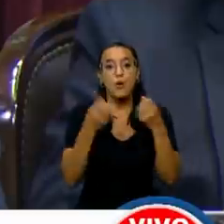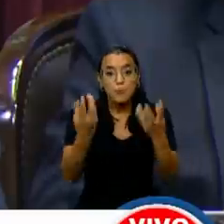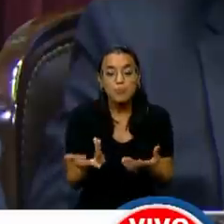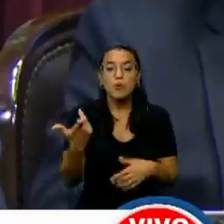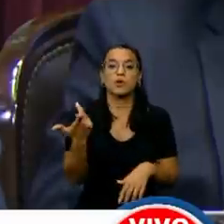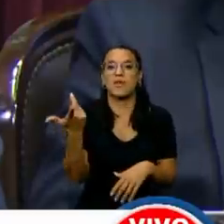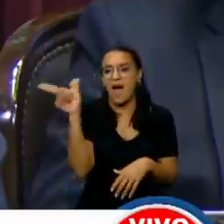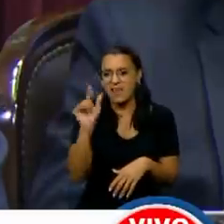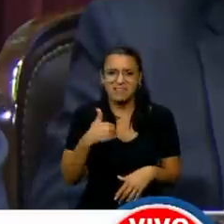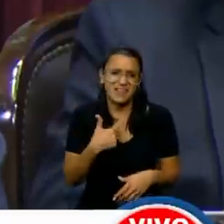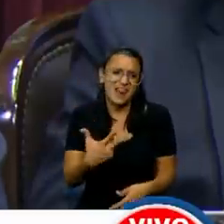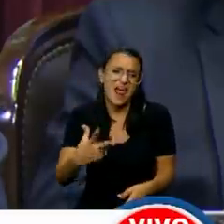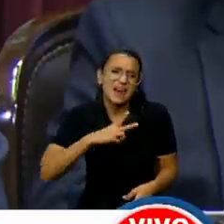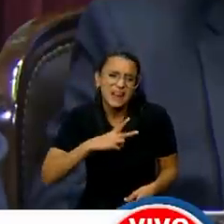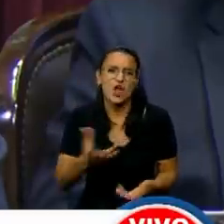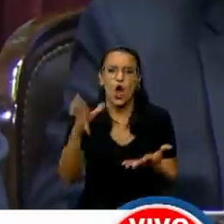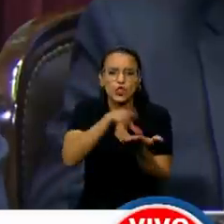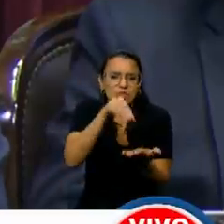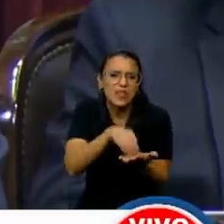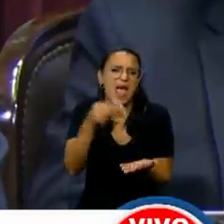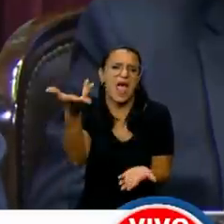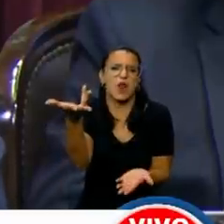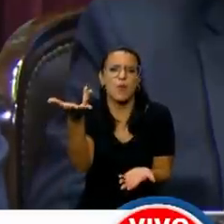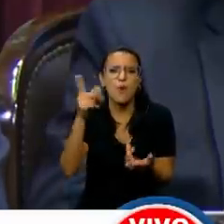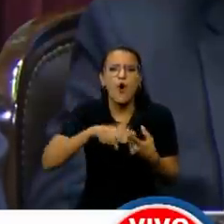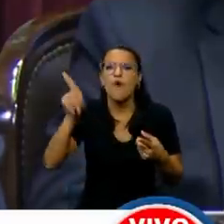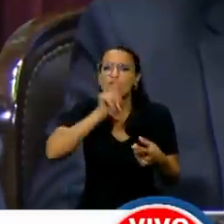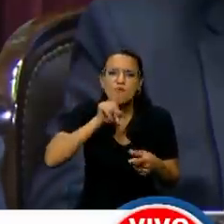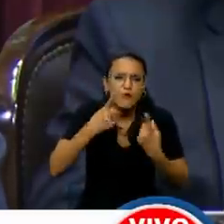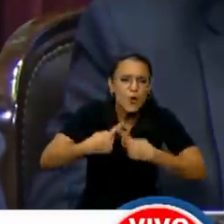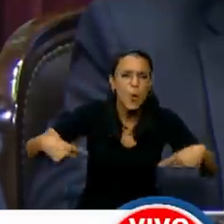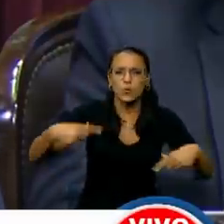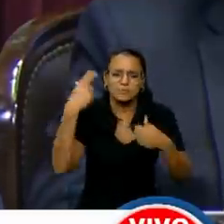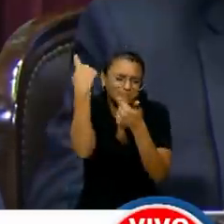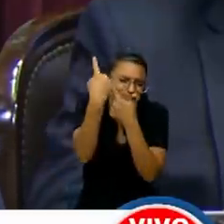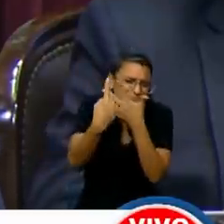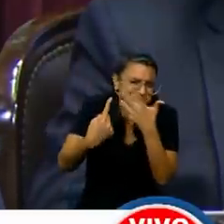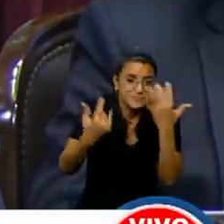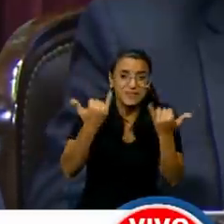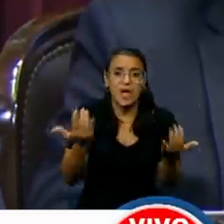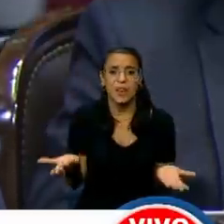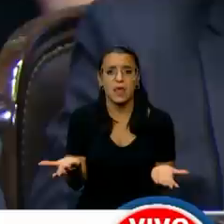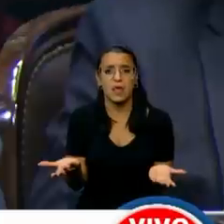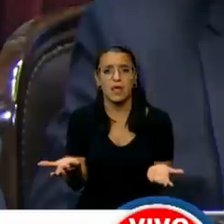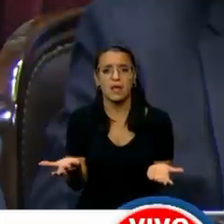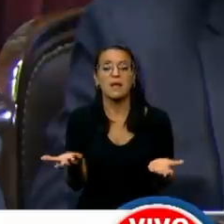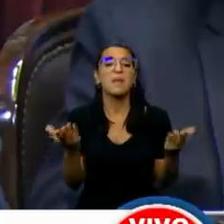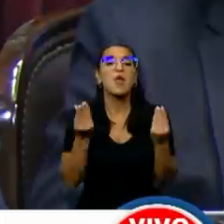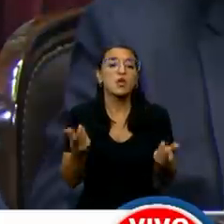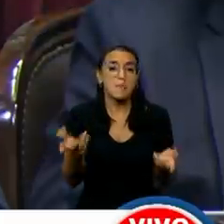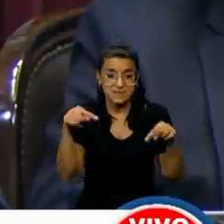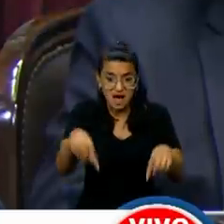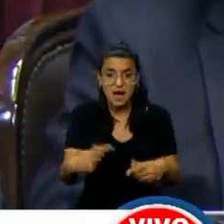nuestro país es rico rico en tierra rico en árboles y rico en frutos rico lo que buscan lo que pasa acá